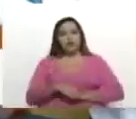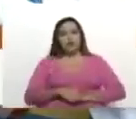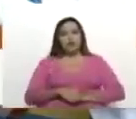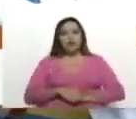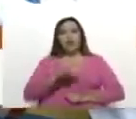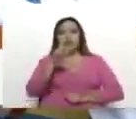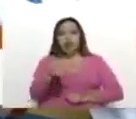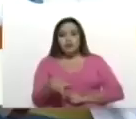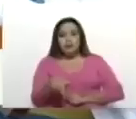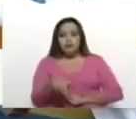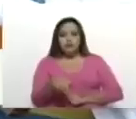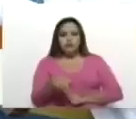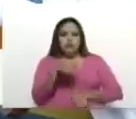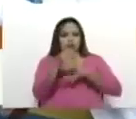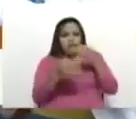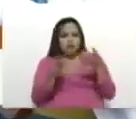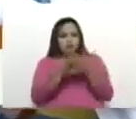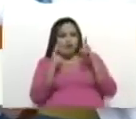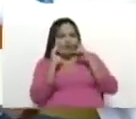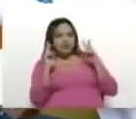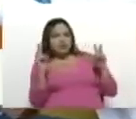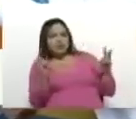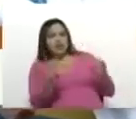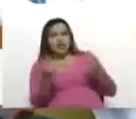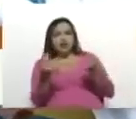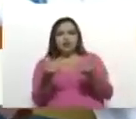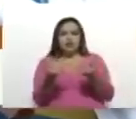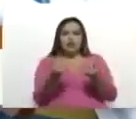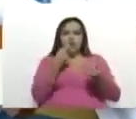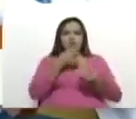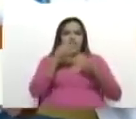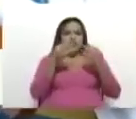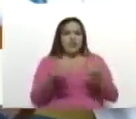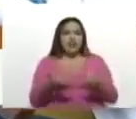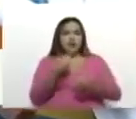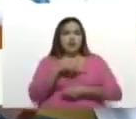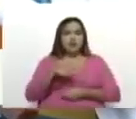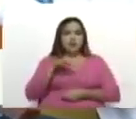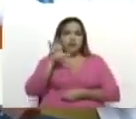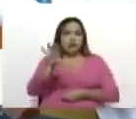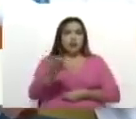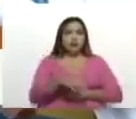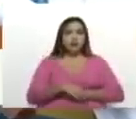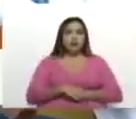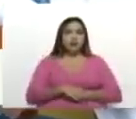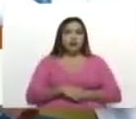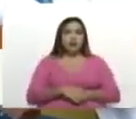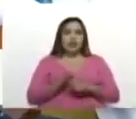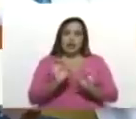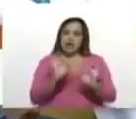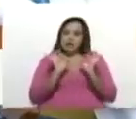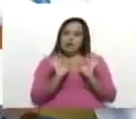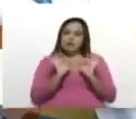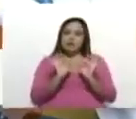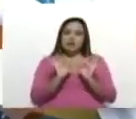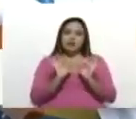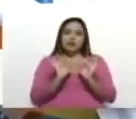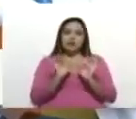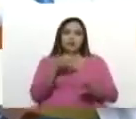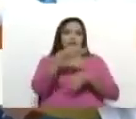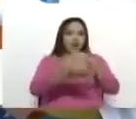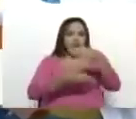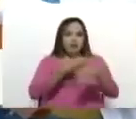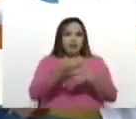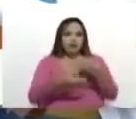dio la su visión sobre la economía la realidad de nuestro país específicamente refirió